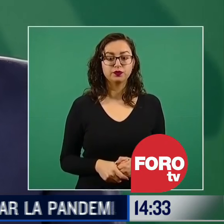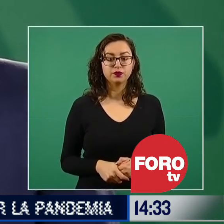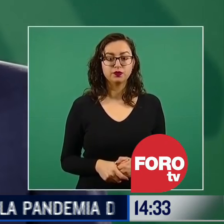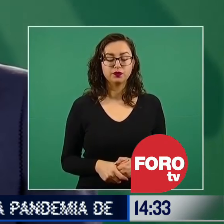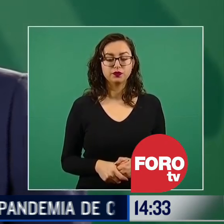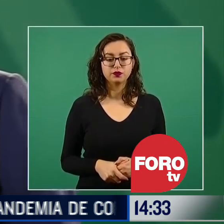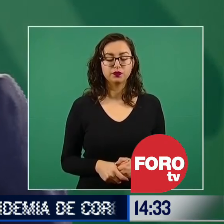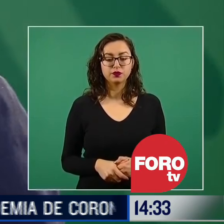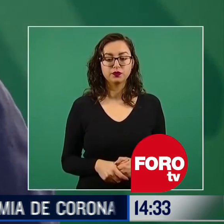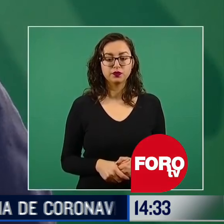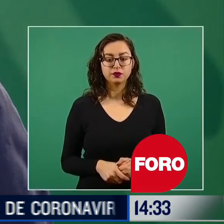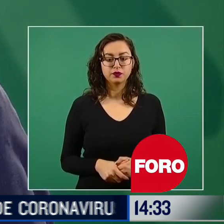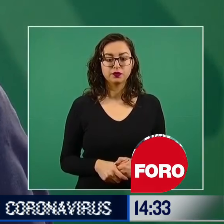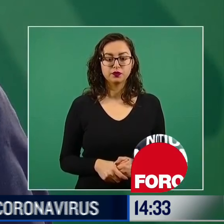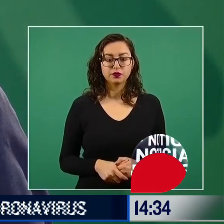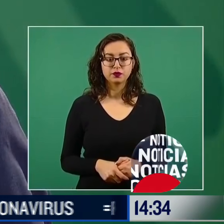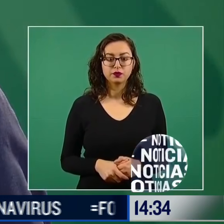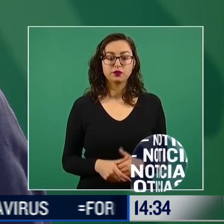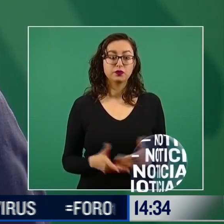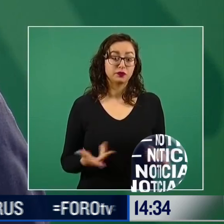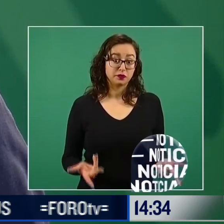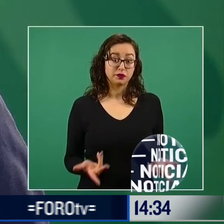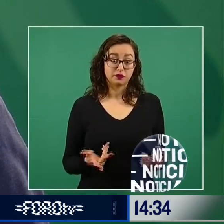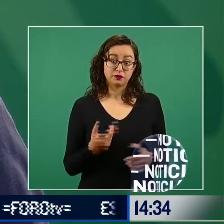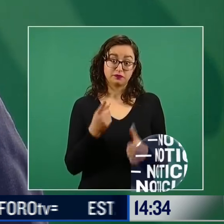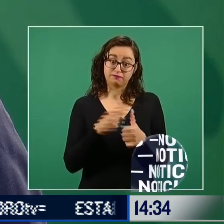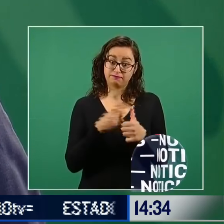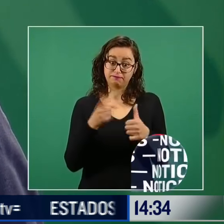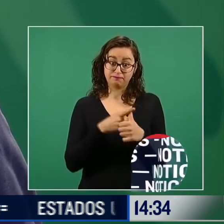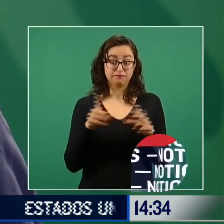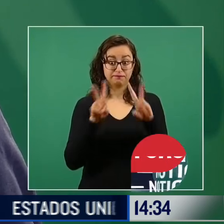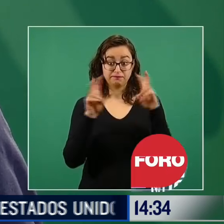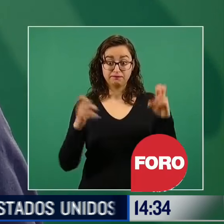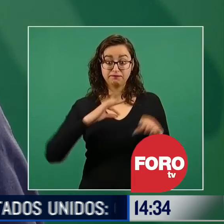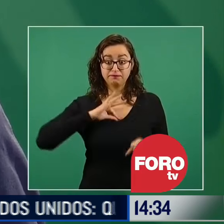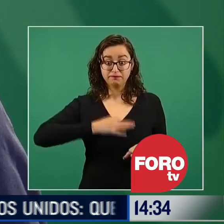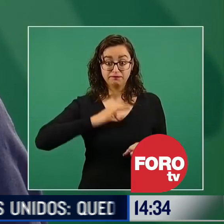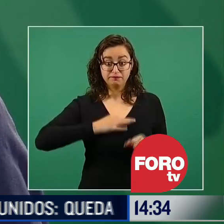el atender la pandemia, que